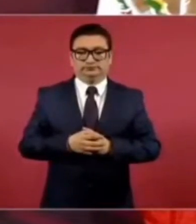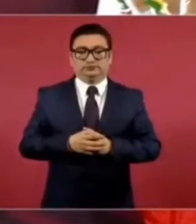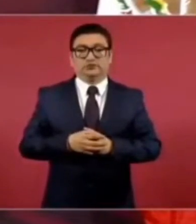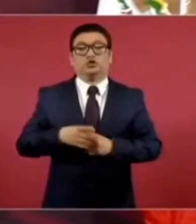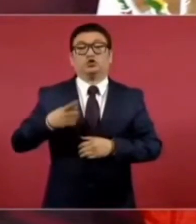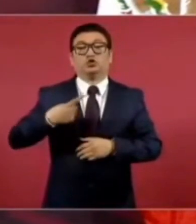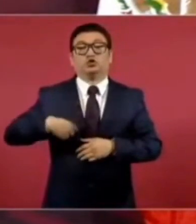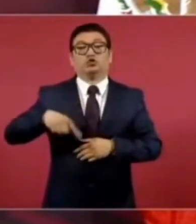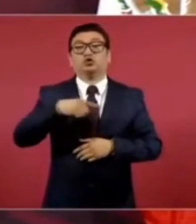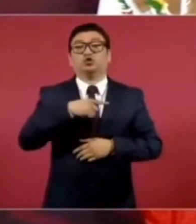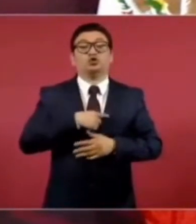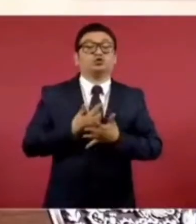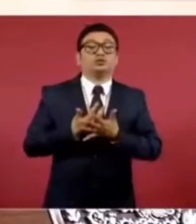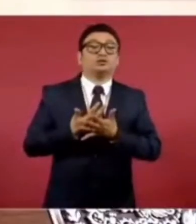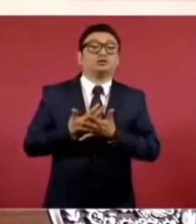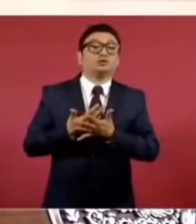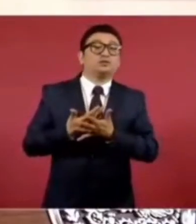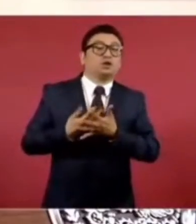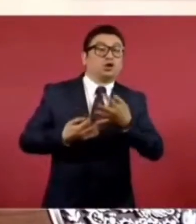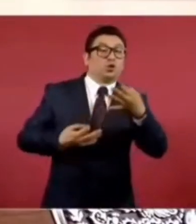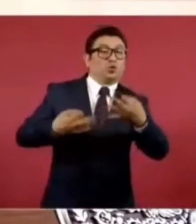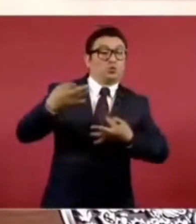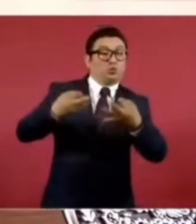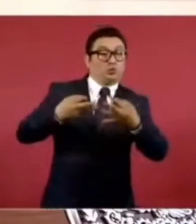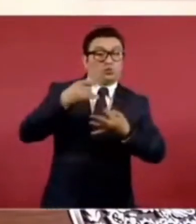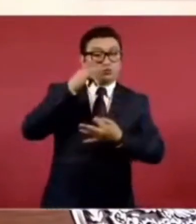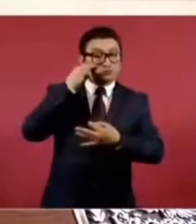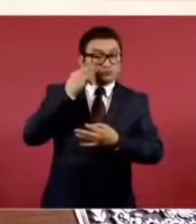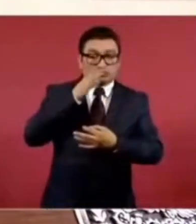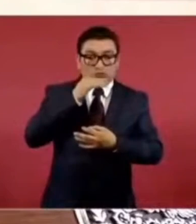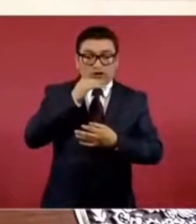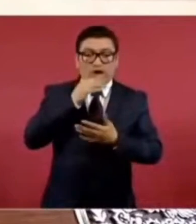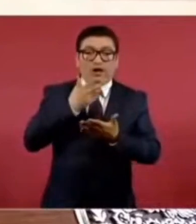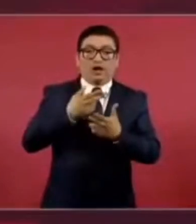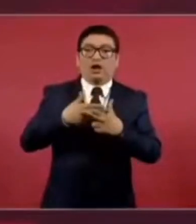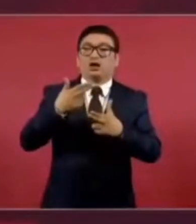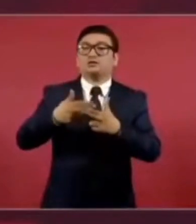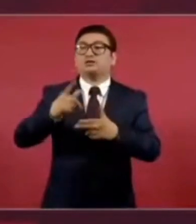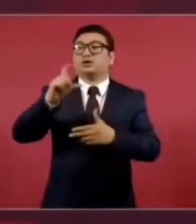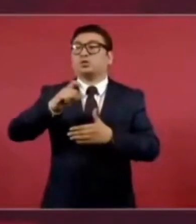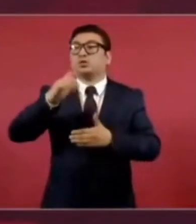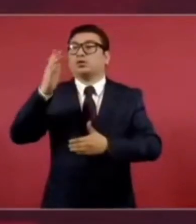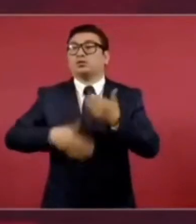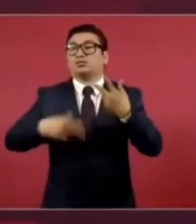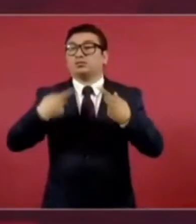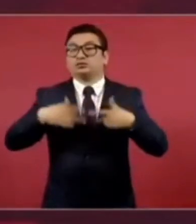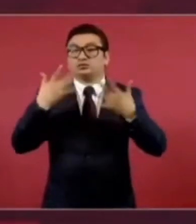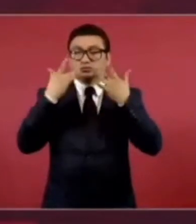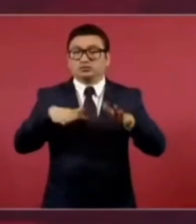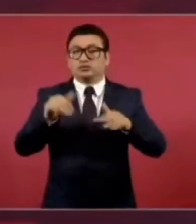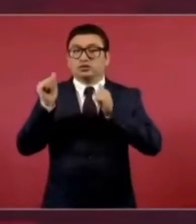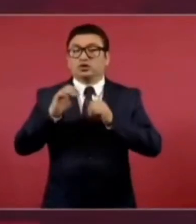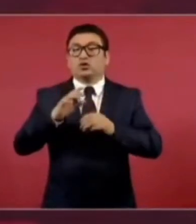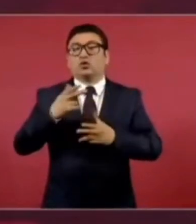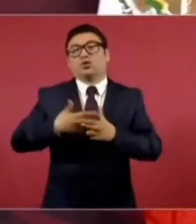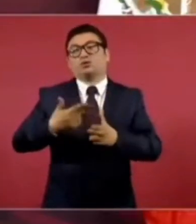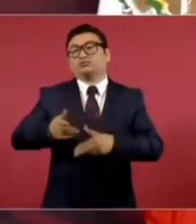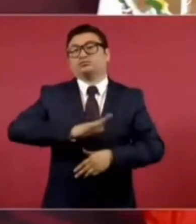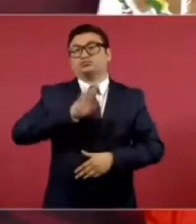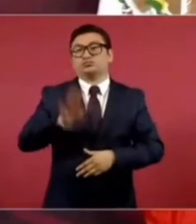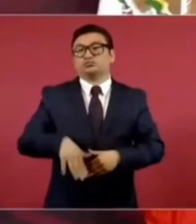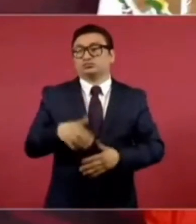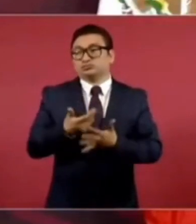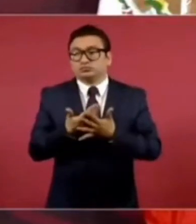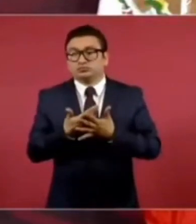juzgar hasta que la gente se retire de la vida pública o hasta que uno se muera.